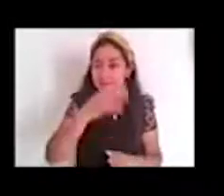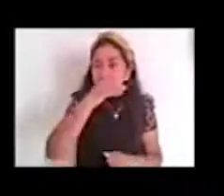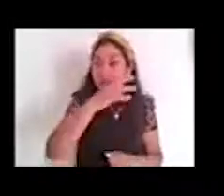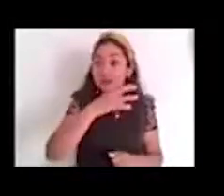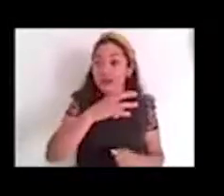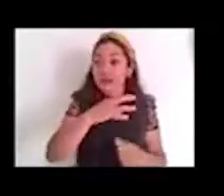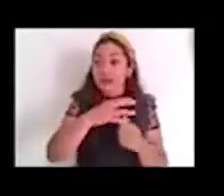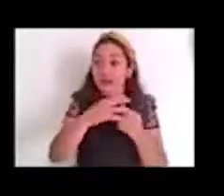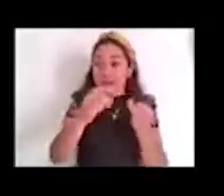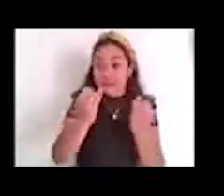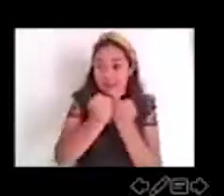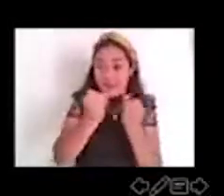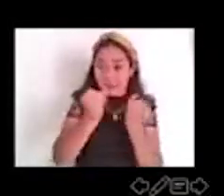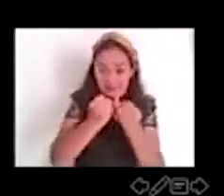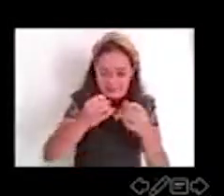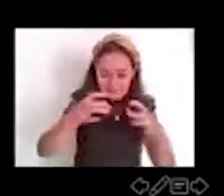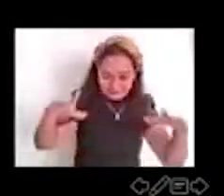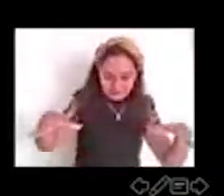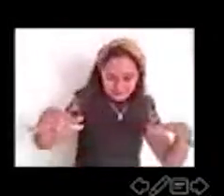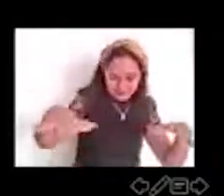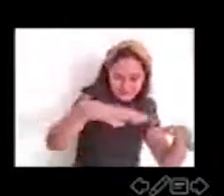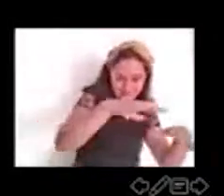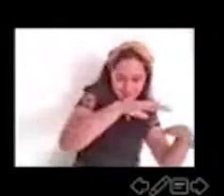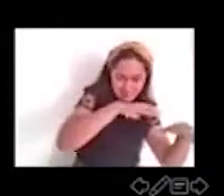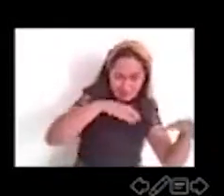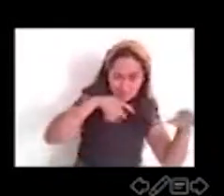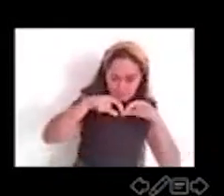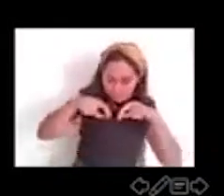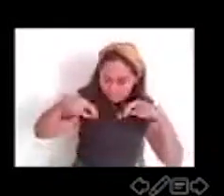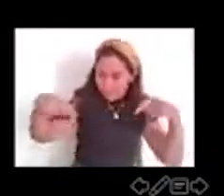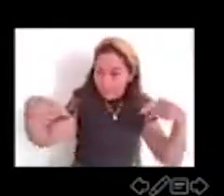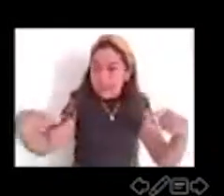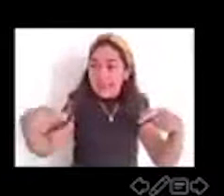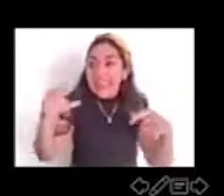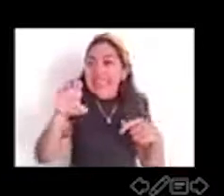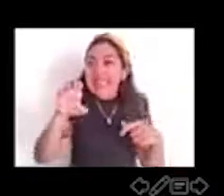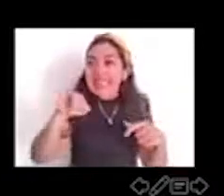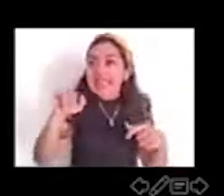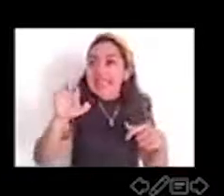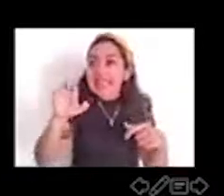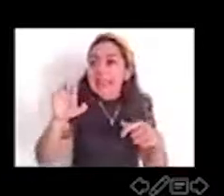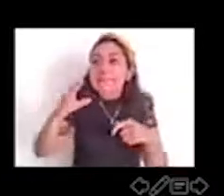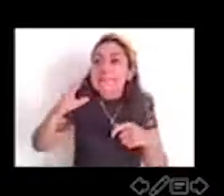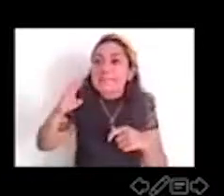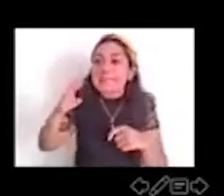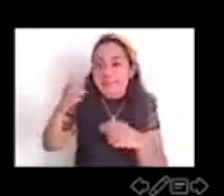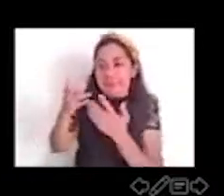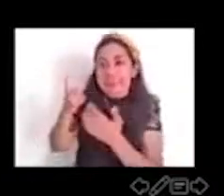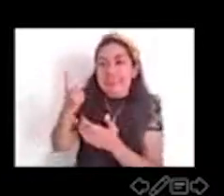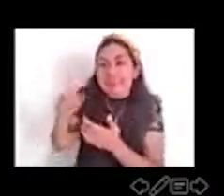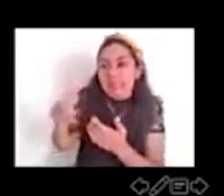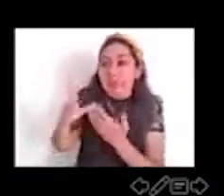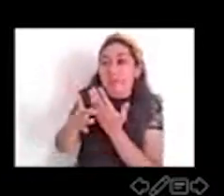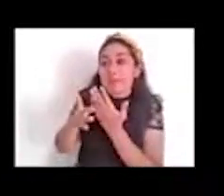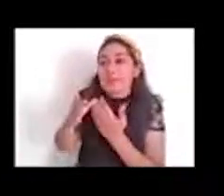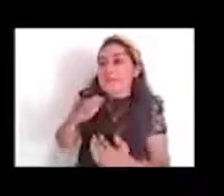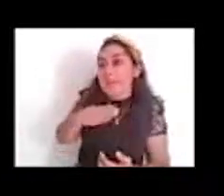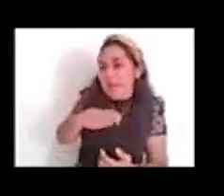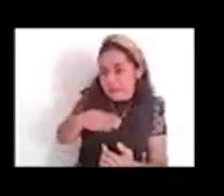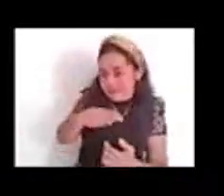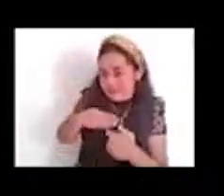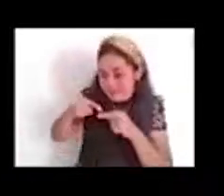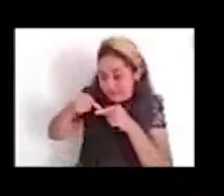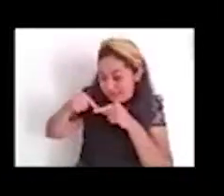el Peñón de los Baños, perdón, por el eje de diseño de Tlatelolco hacia el centro del Templo Mayor, que ya no existe,